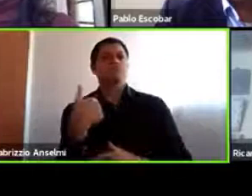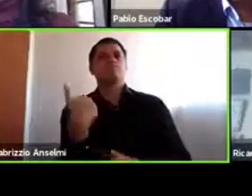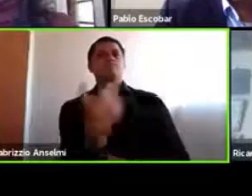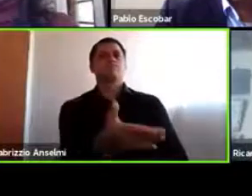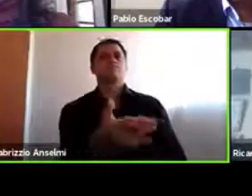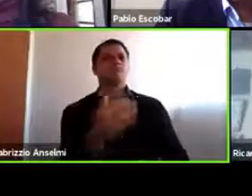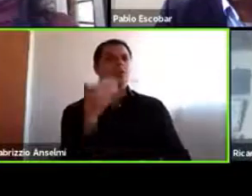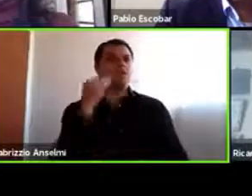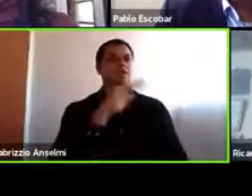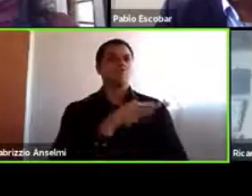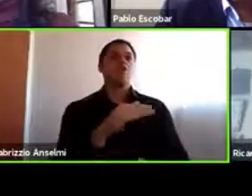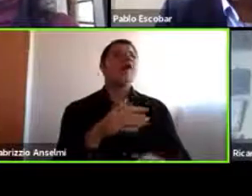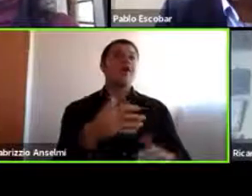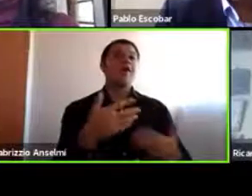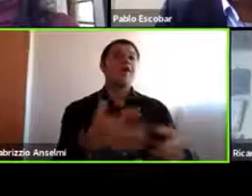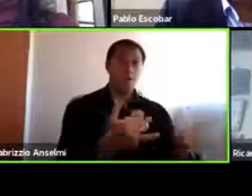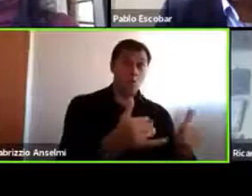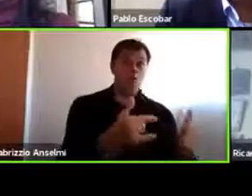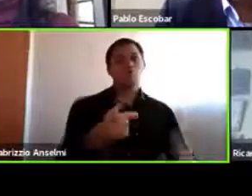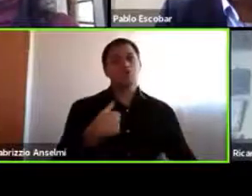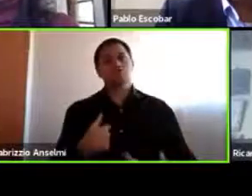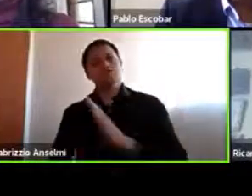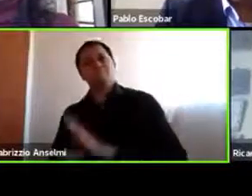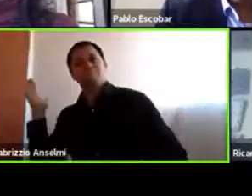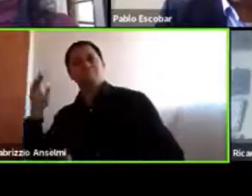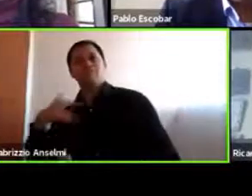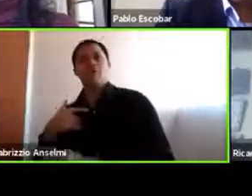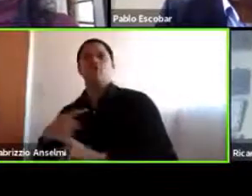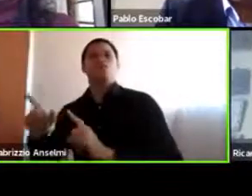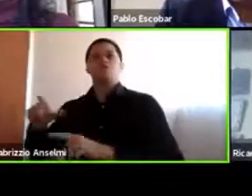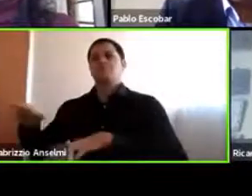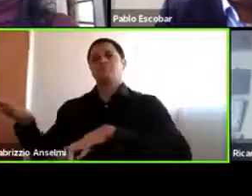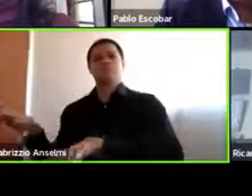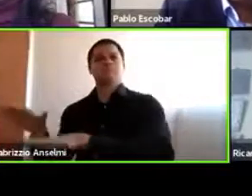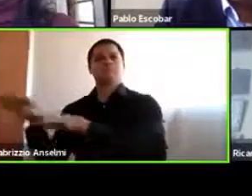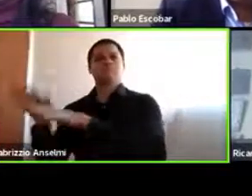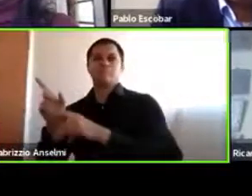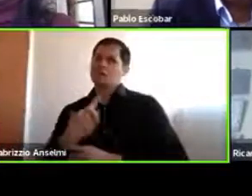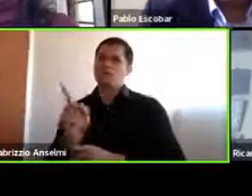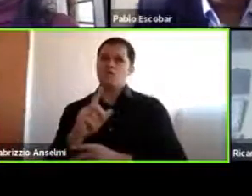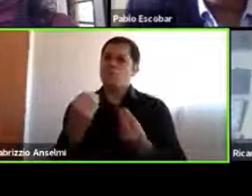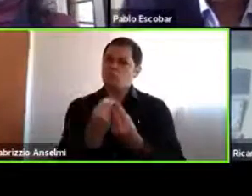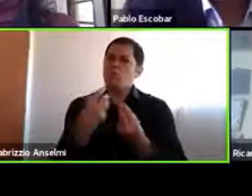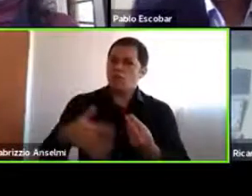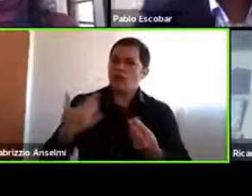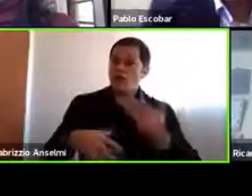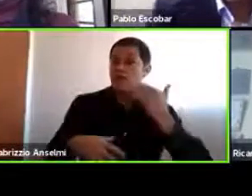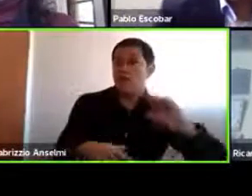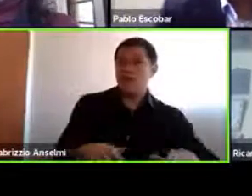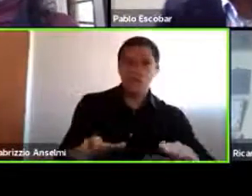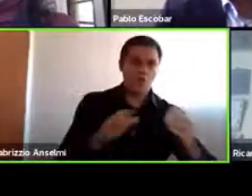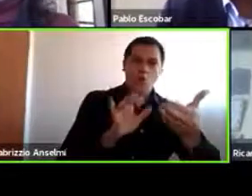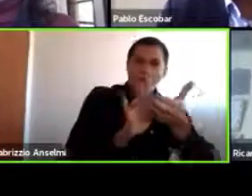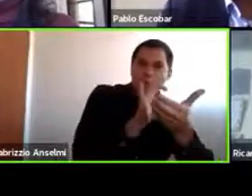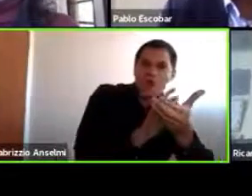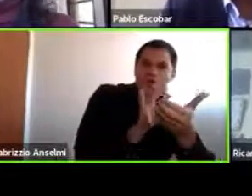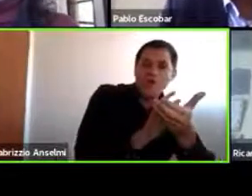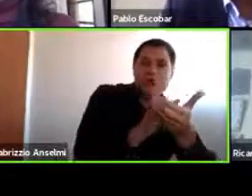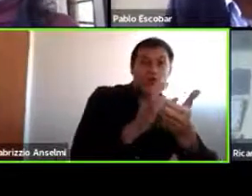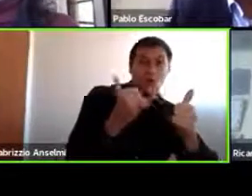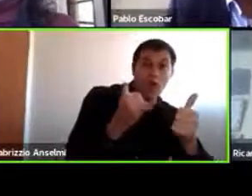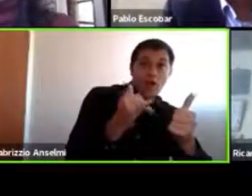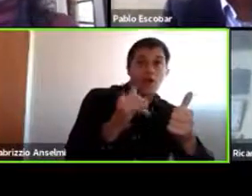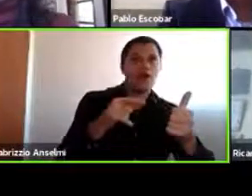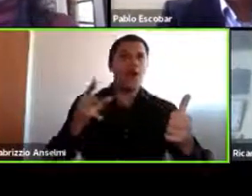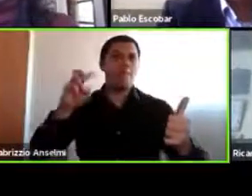y se vayan a hacer otra cosa. En realidad es muy importante que este juego sea acompañado, de hecho la evidencia más fuerte que muestran estos meta